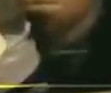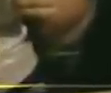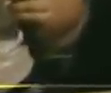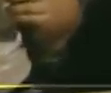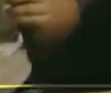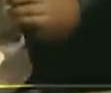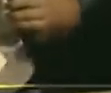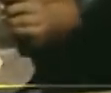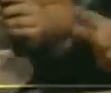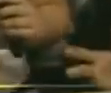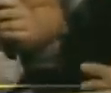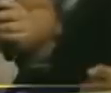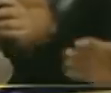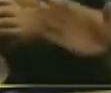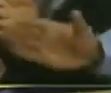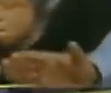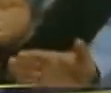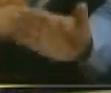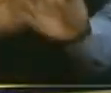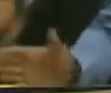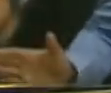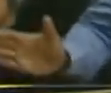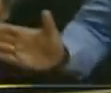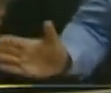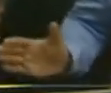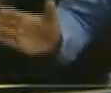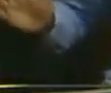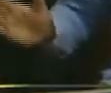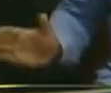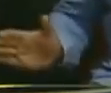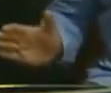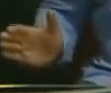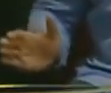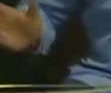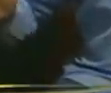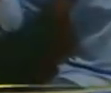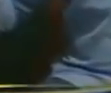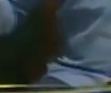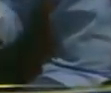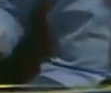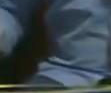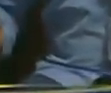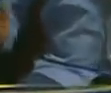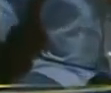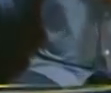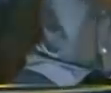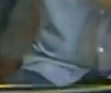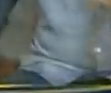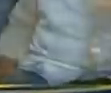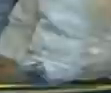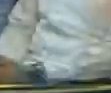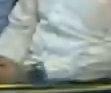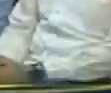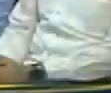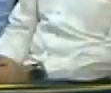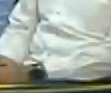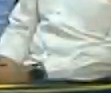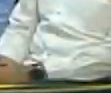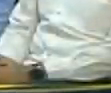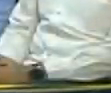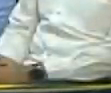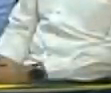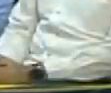haciendo posible culminar estos urbanismos y que gracias al Banaví se está dando también esta política hipotecaria que hace posible, como